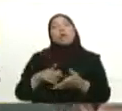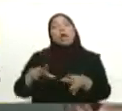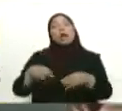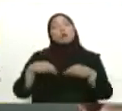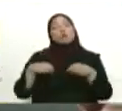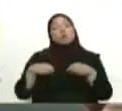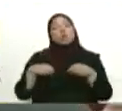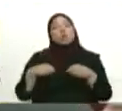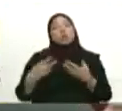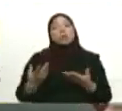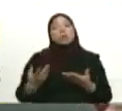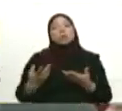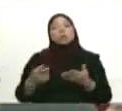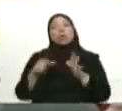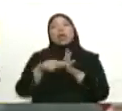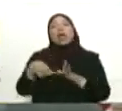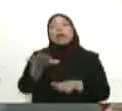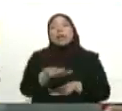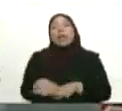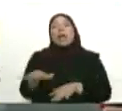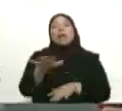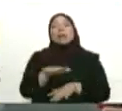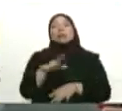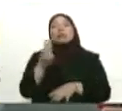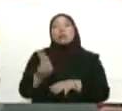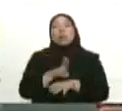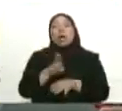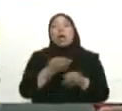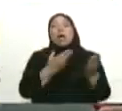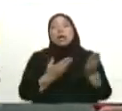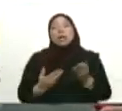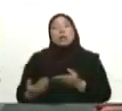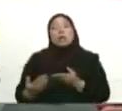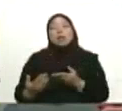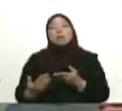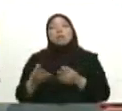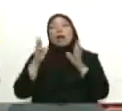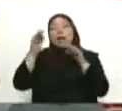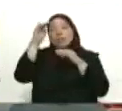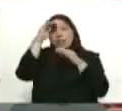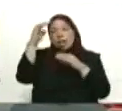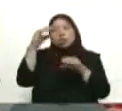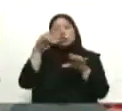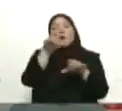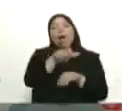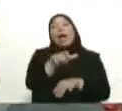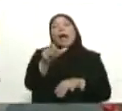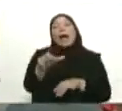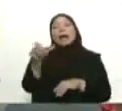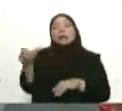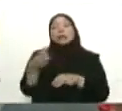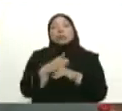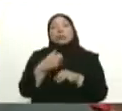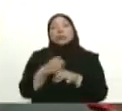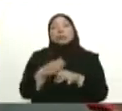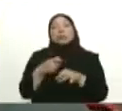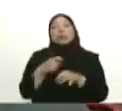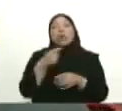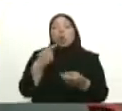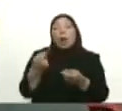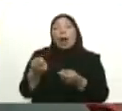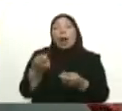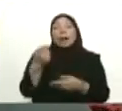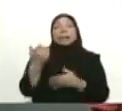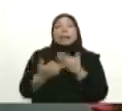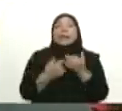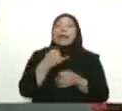su sitio de de domicilio que ustedes nos reciban y caminamos y atendemos a la gente y nos entregan un papelito